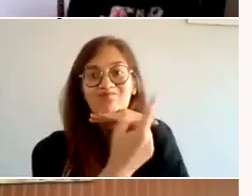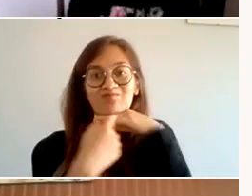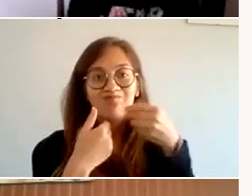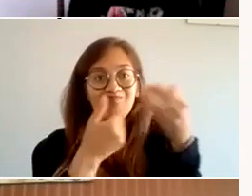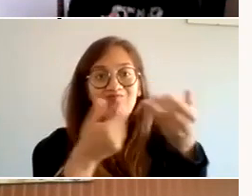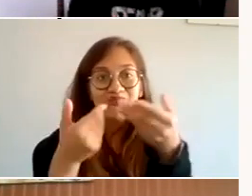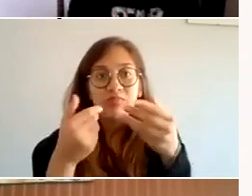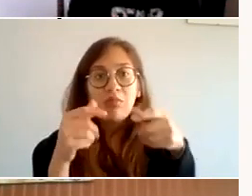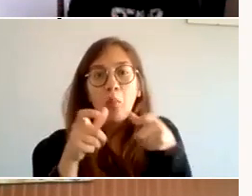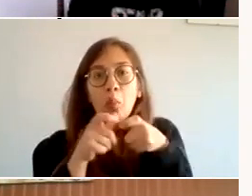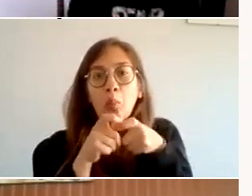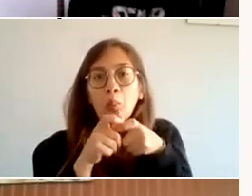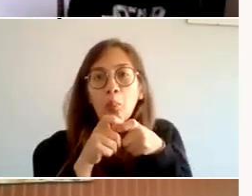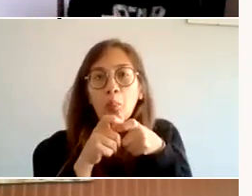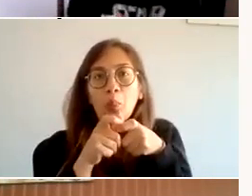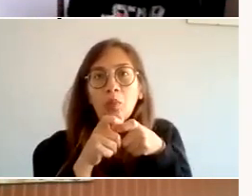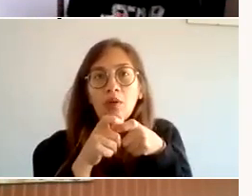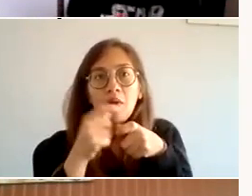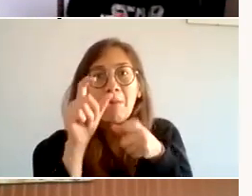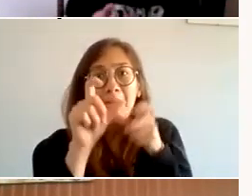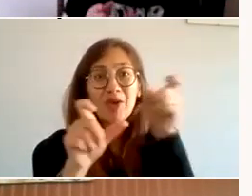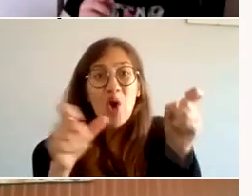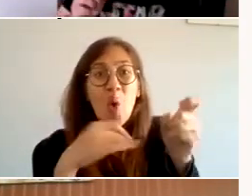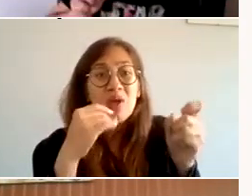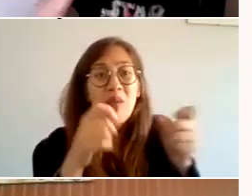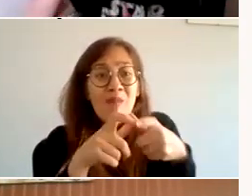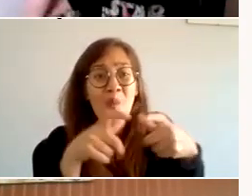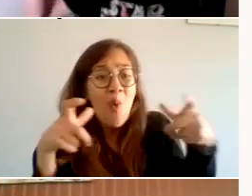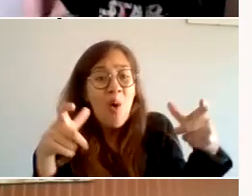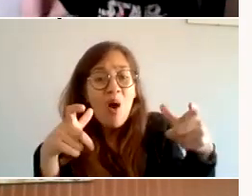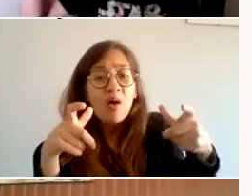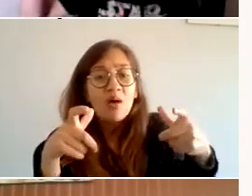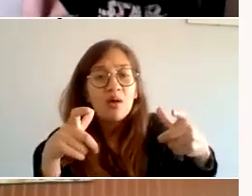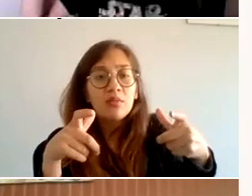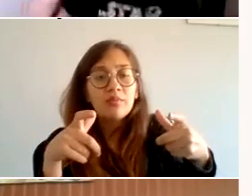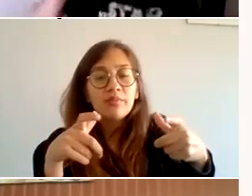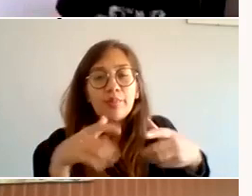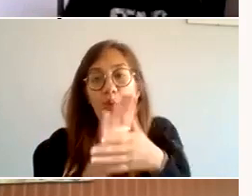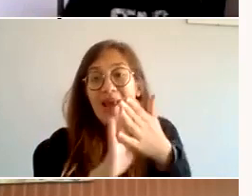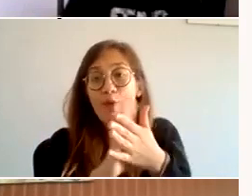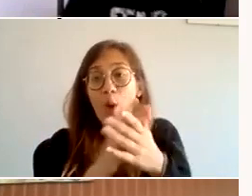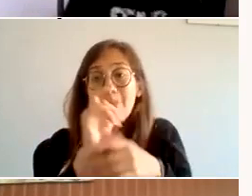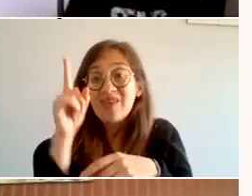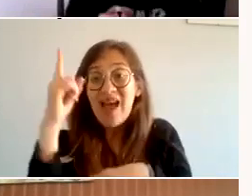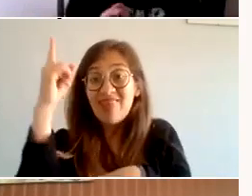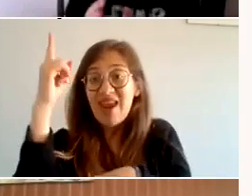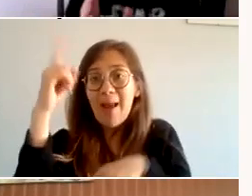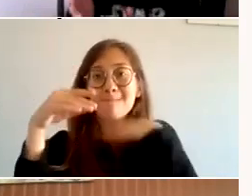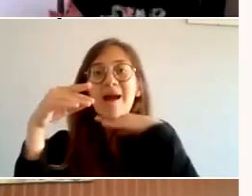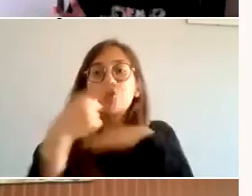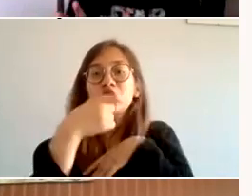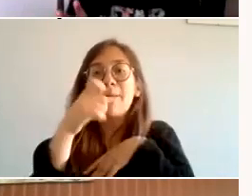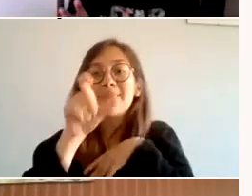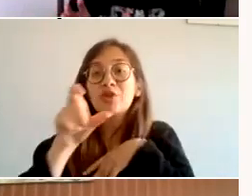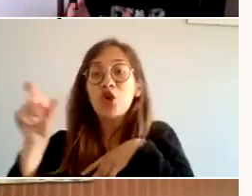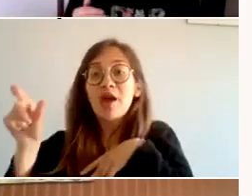capacidad total de 100 usuarios, el usuario 101 ya no va a poder conectarse. Eso se le llama